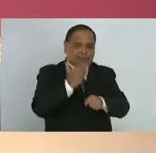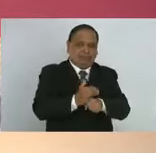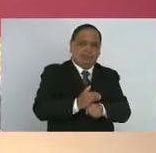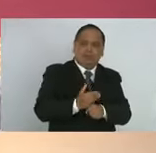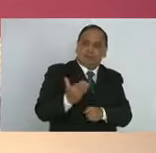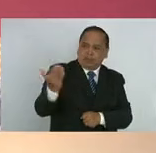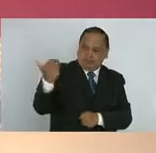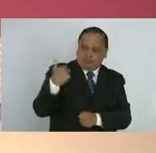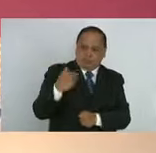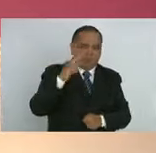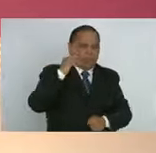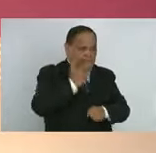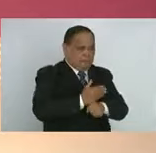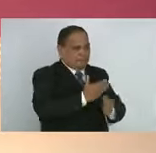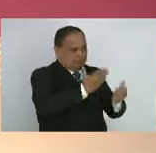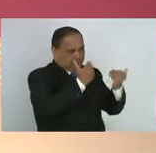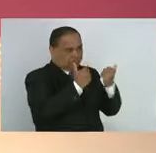responsables